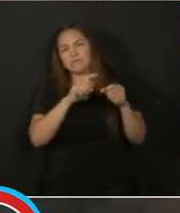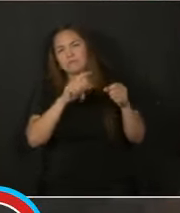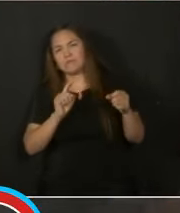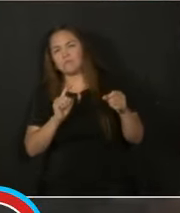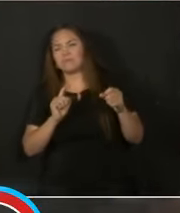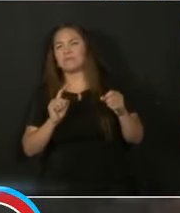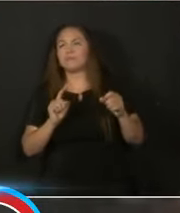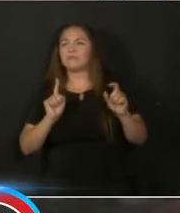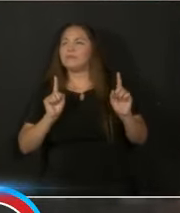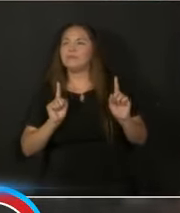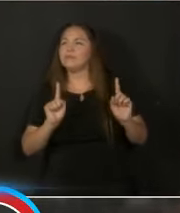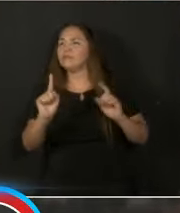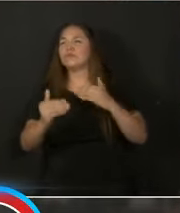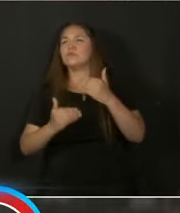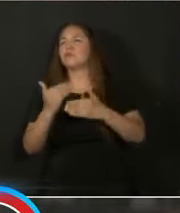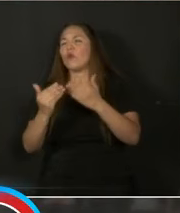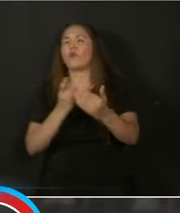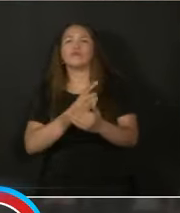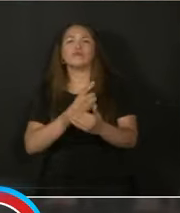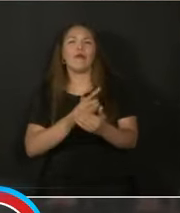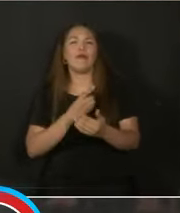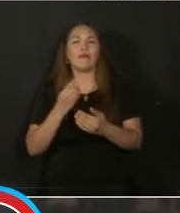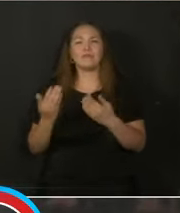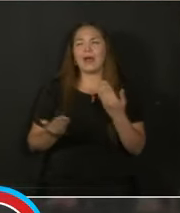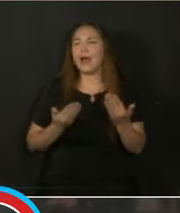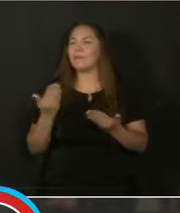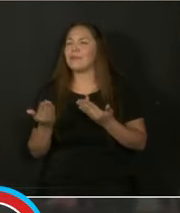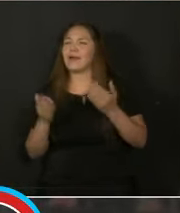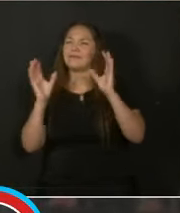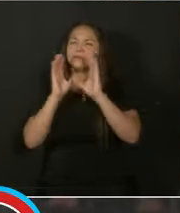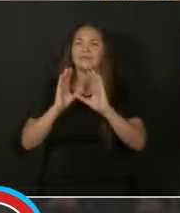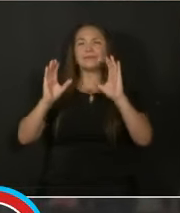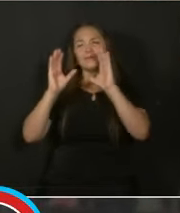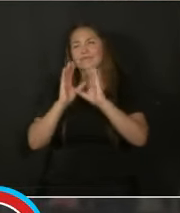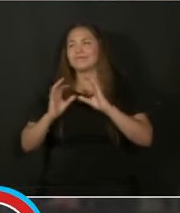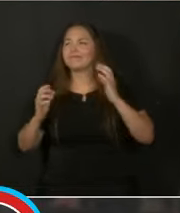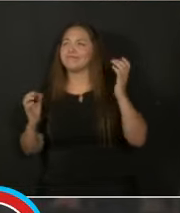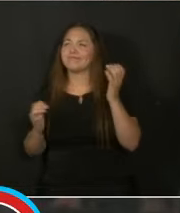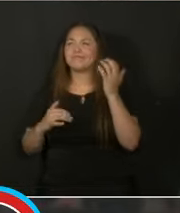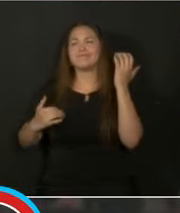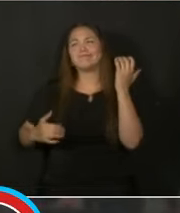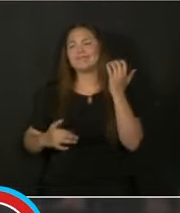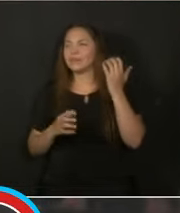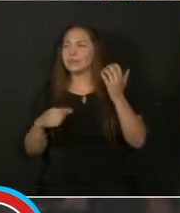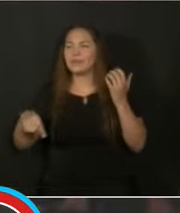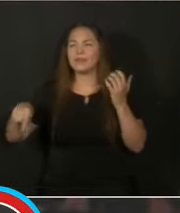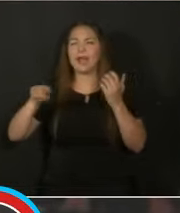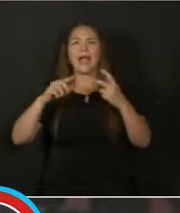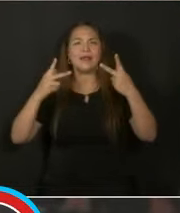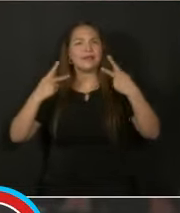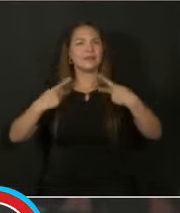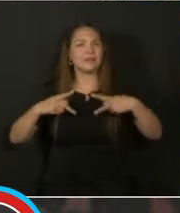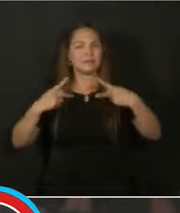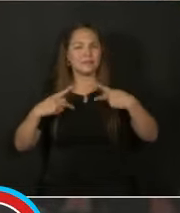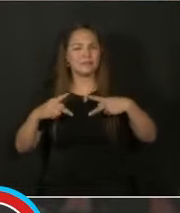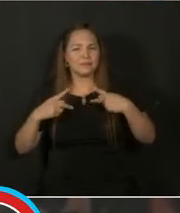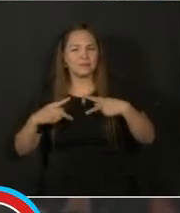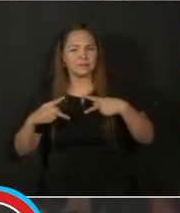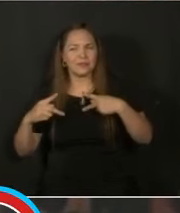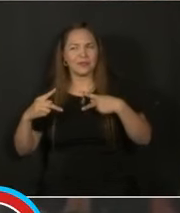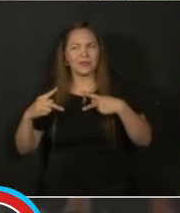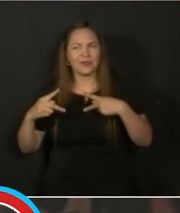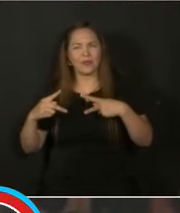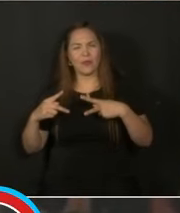los bailes y la gente la gente me decía ganaré meses se